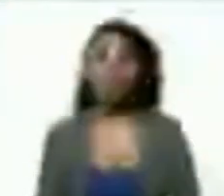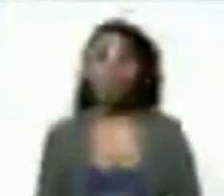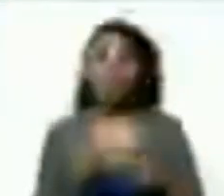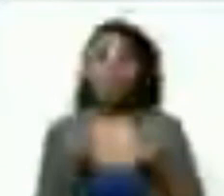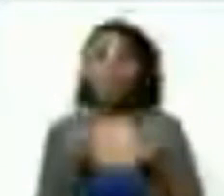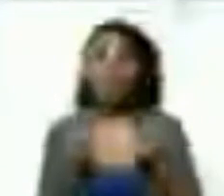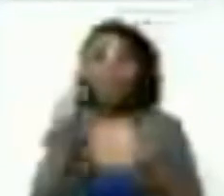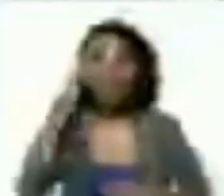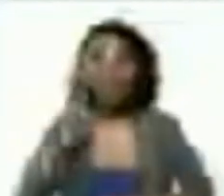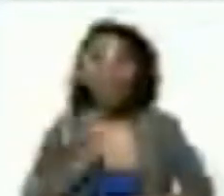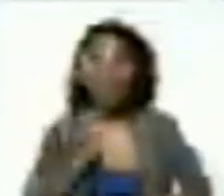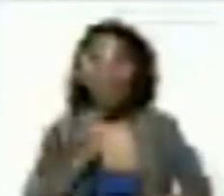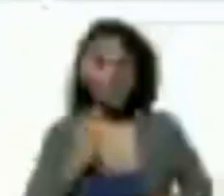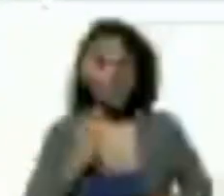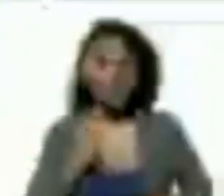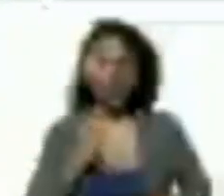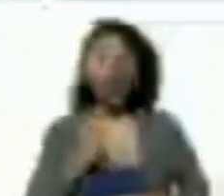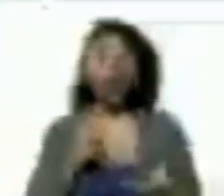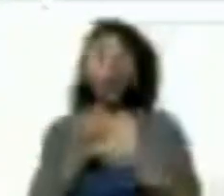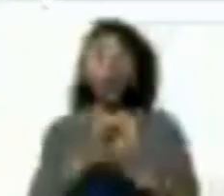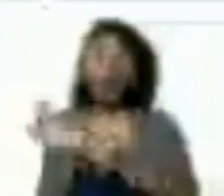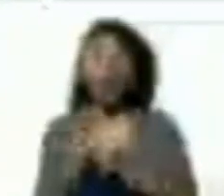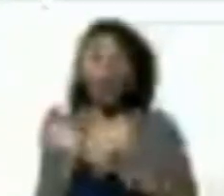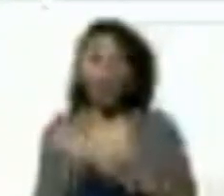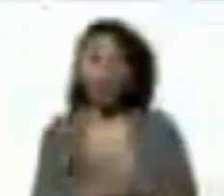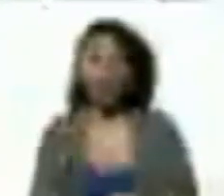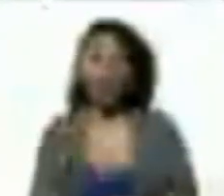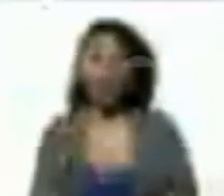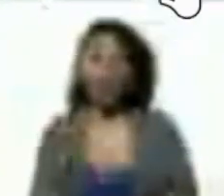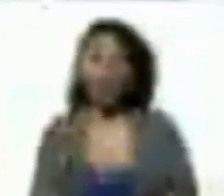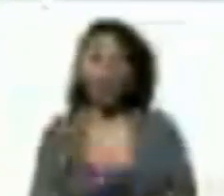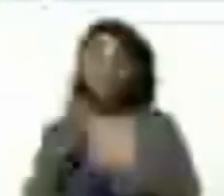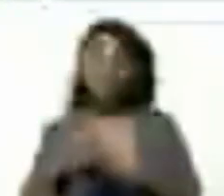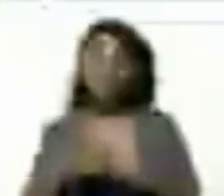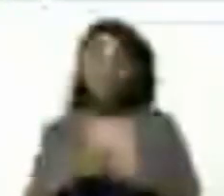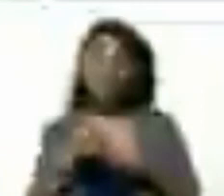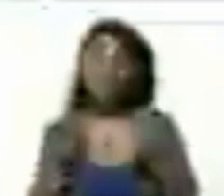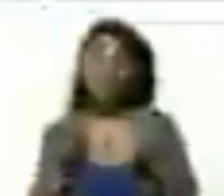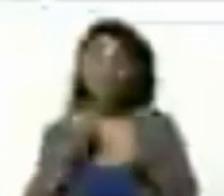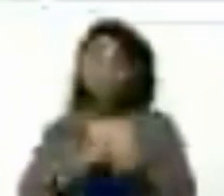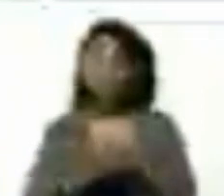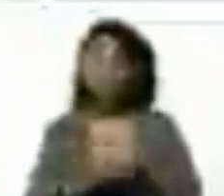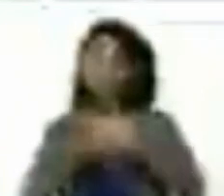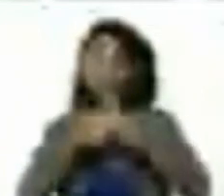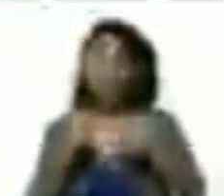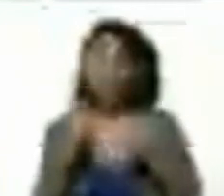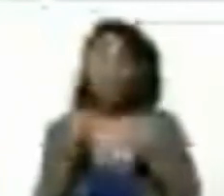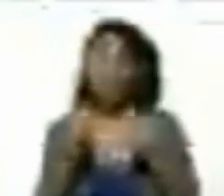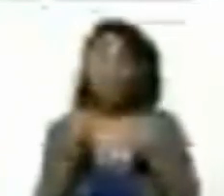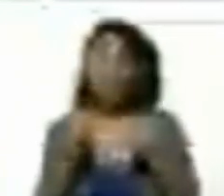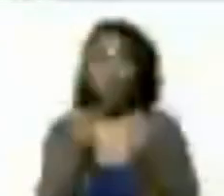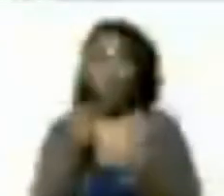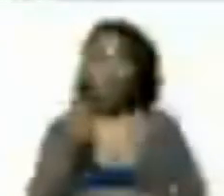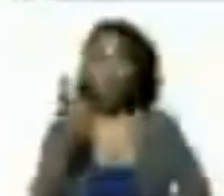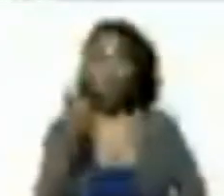bolívares, en criptomonedas y en divisas convertibles, todos los recursos que le